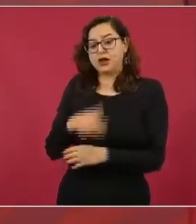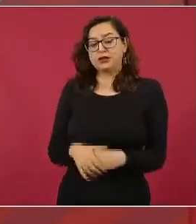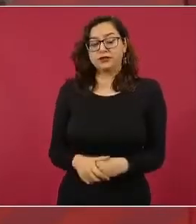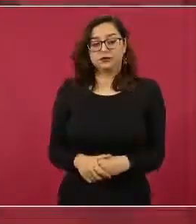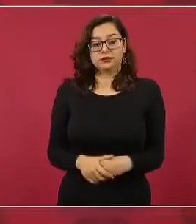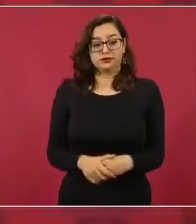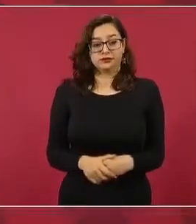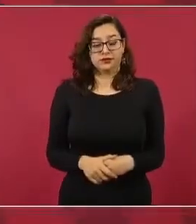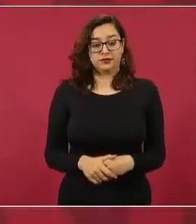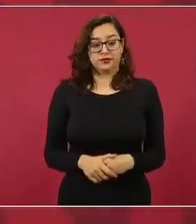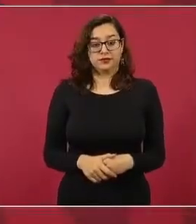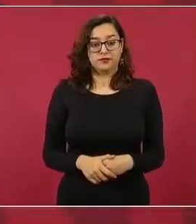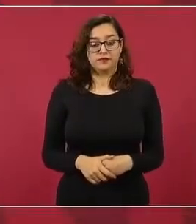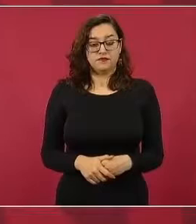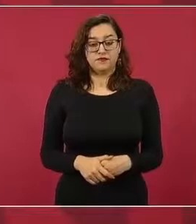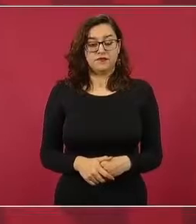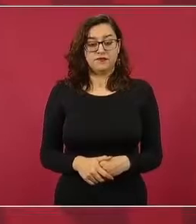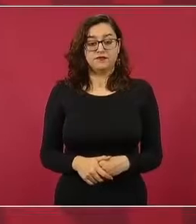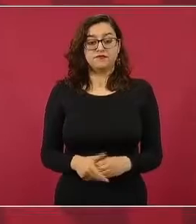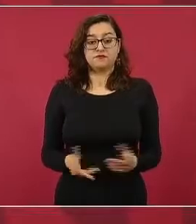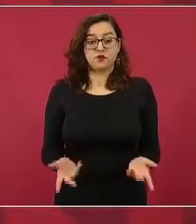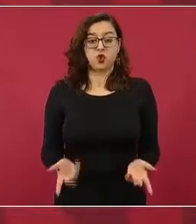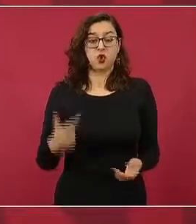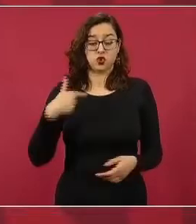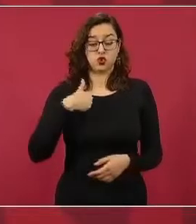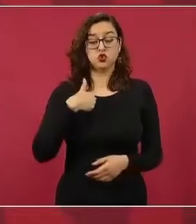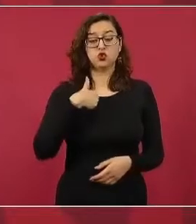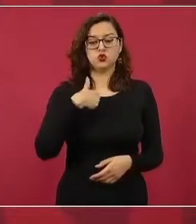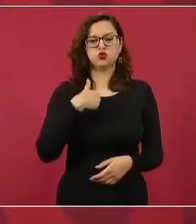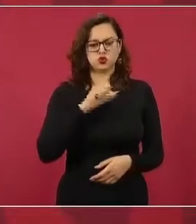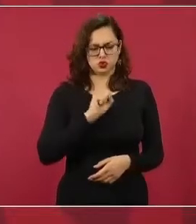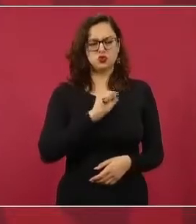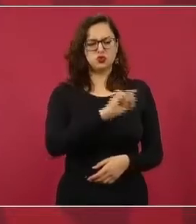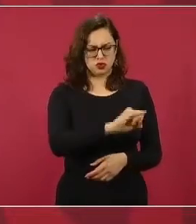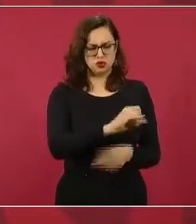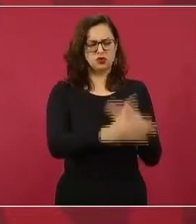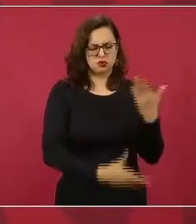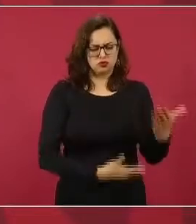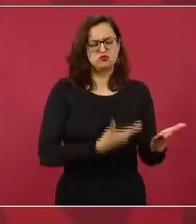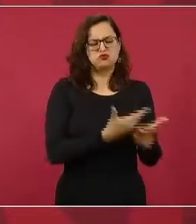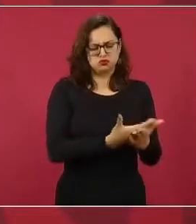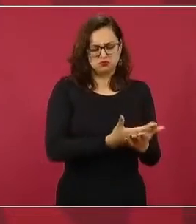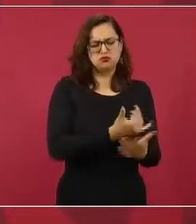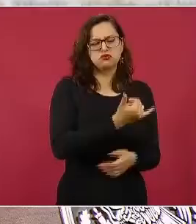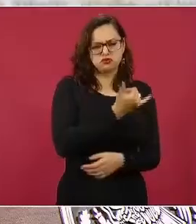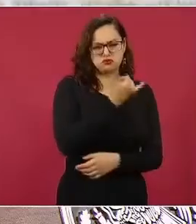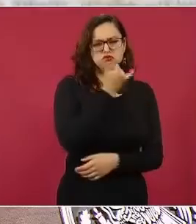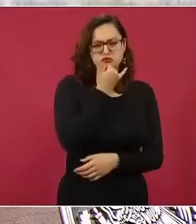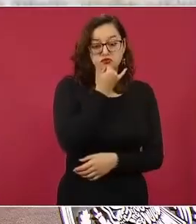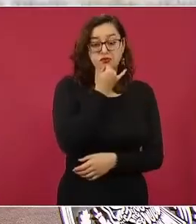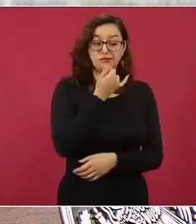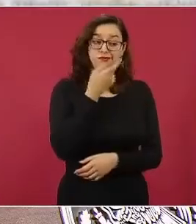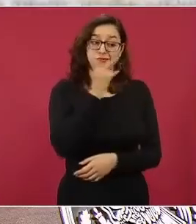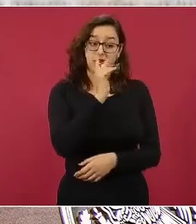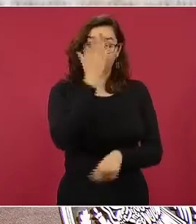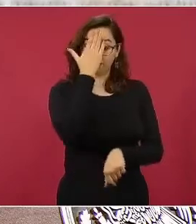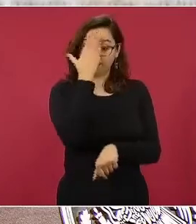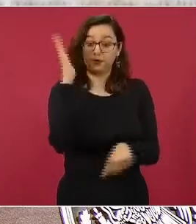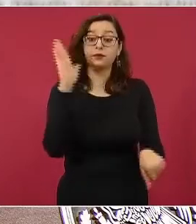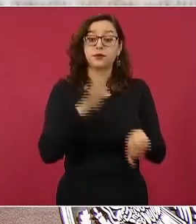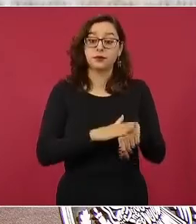Y quisieron jugar a las vencidas. Hasta hace poco, uno de